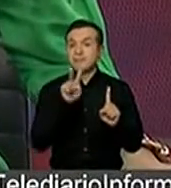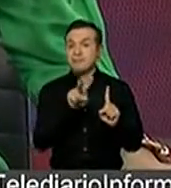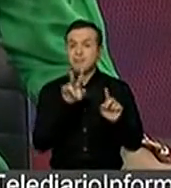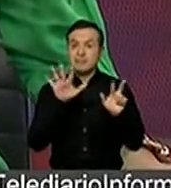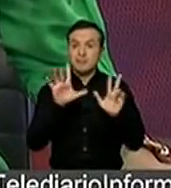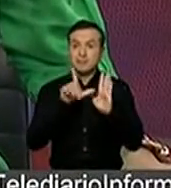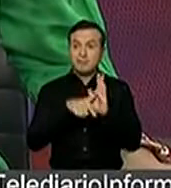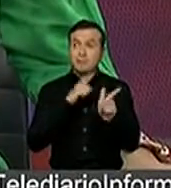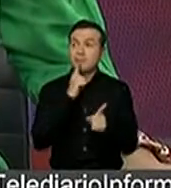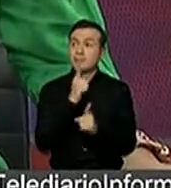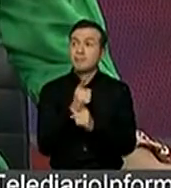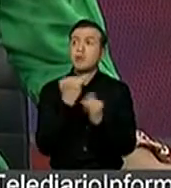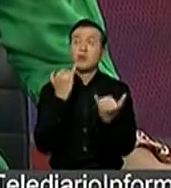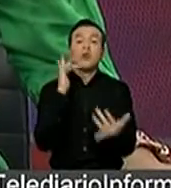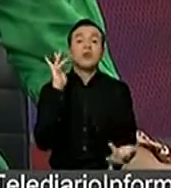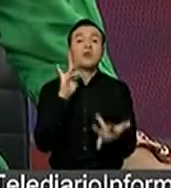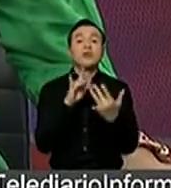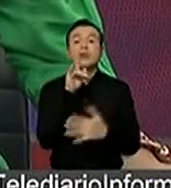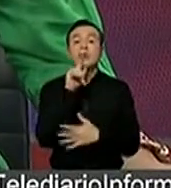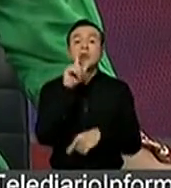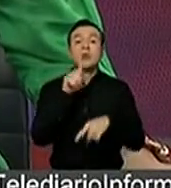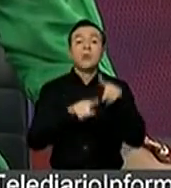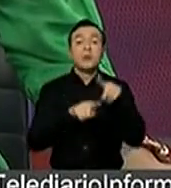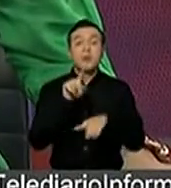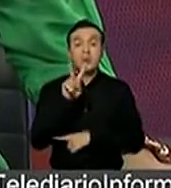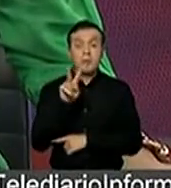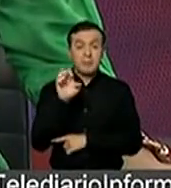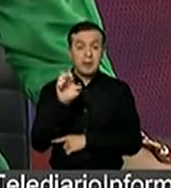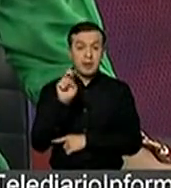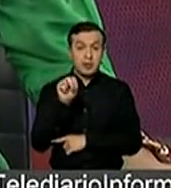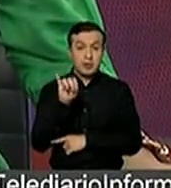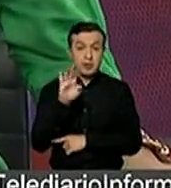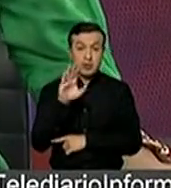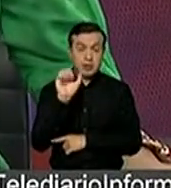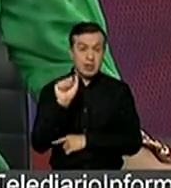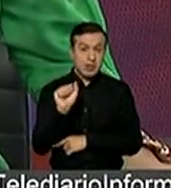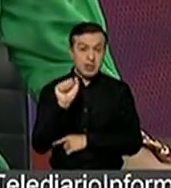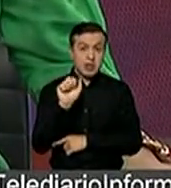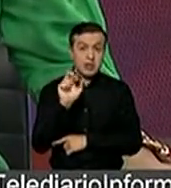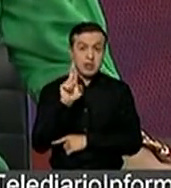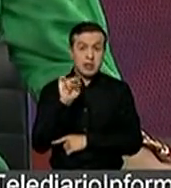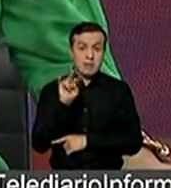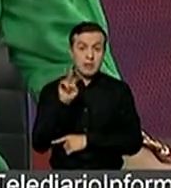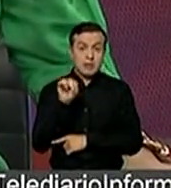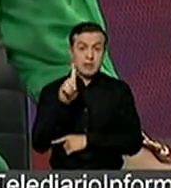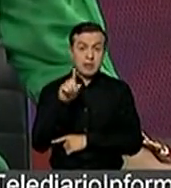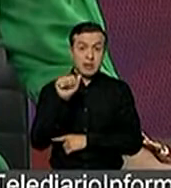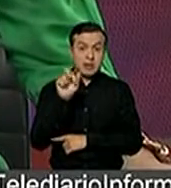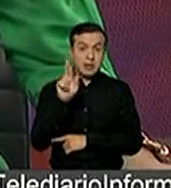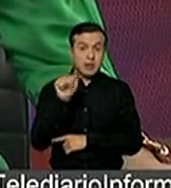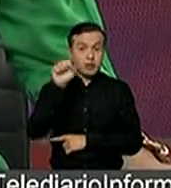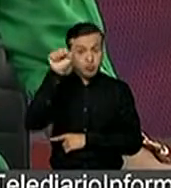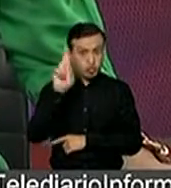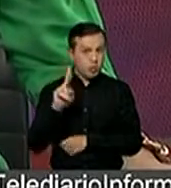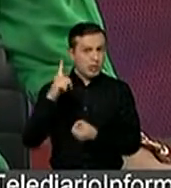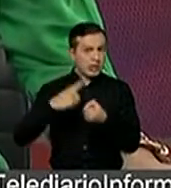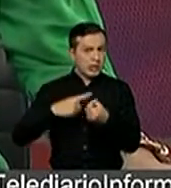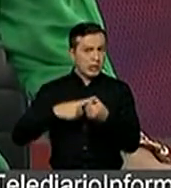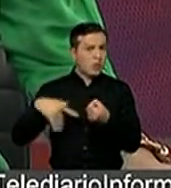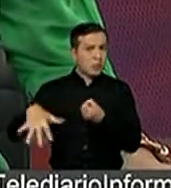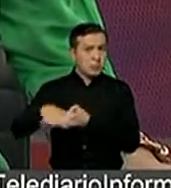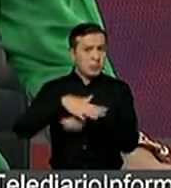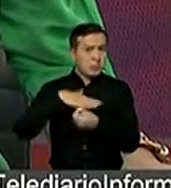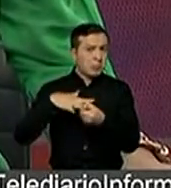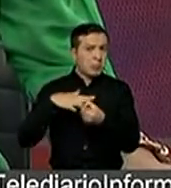13:28 y es momento de realizar un contacto con nuestra compañera Verónica Rivadeneira, que se encuentra en el sur de Quito. ¿Cómo se desarrollan las actividades en